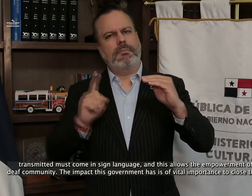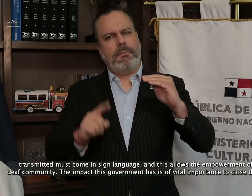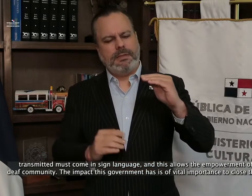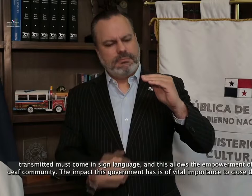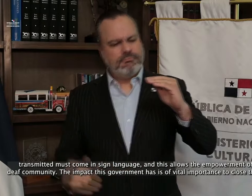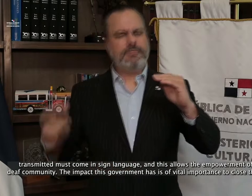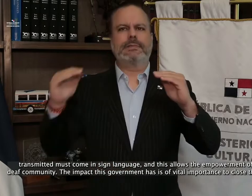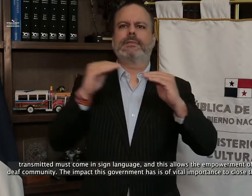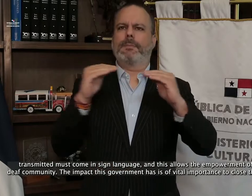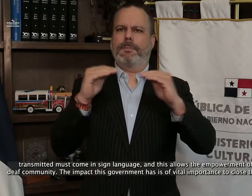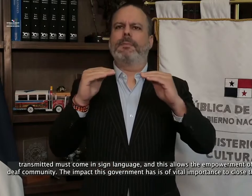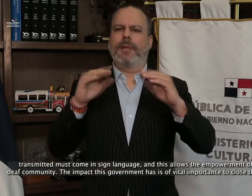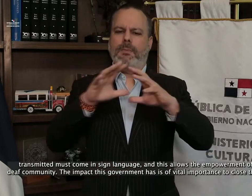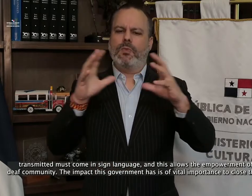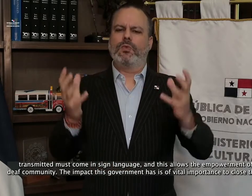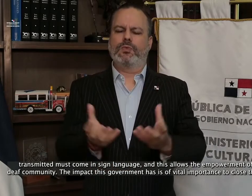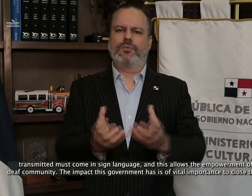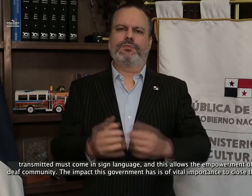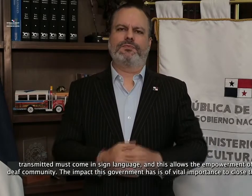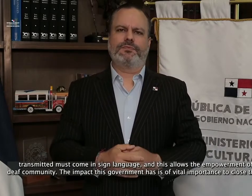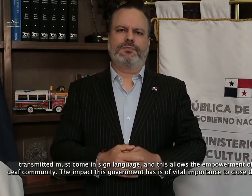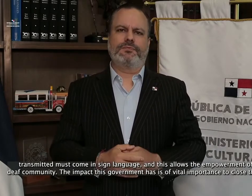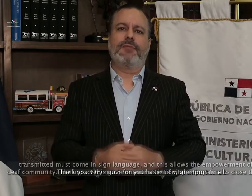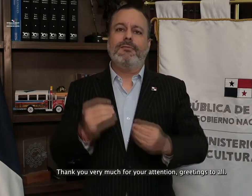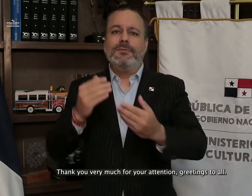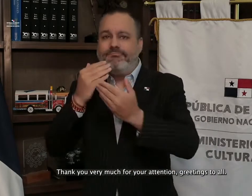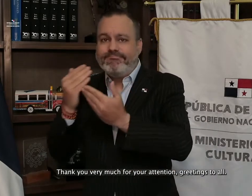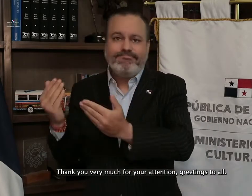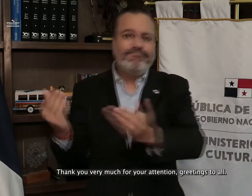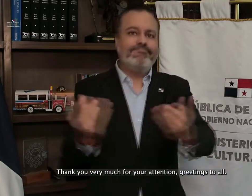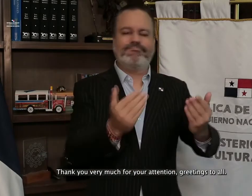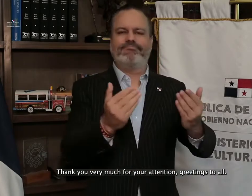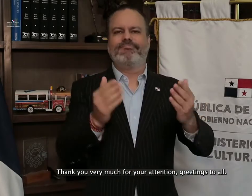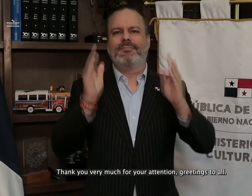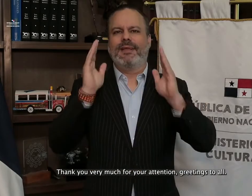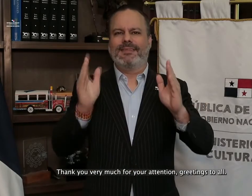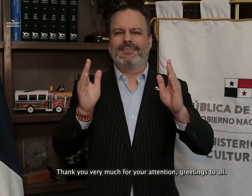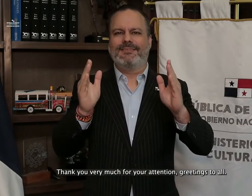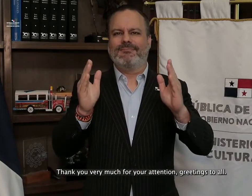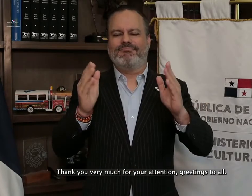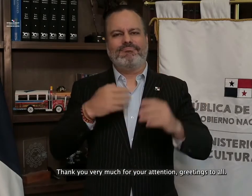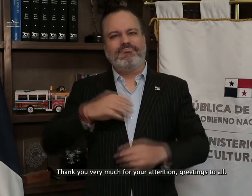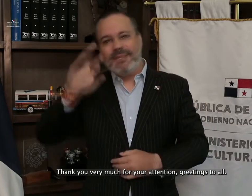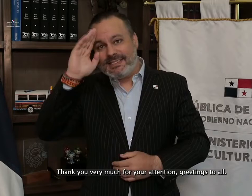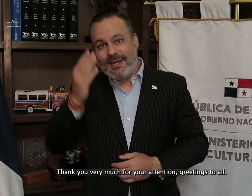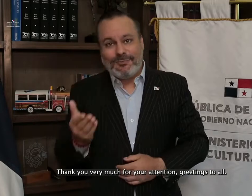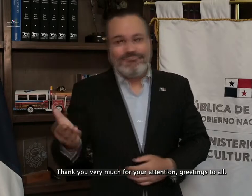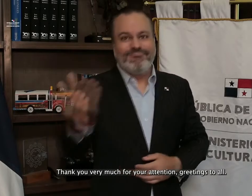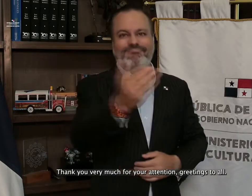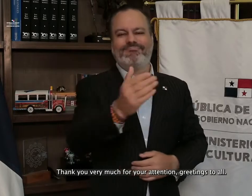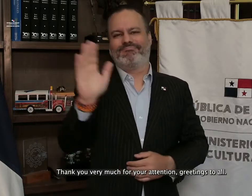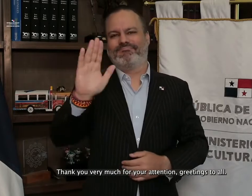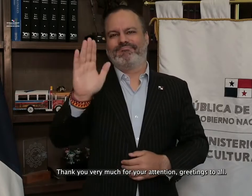de vital importancia para cerrar brechas. Muchas gracias por su atención. Un saludo